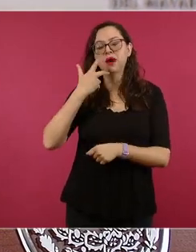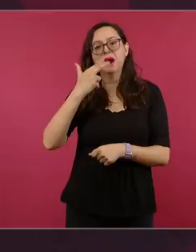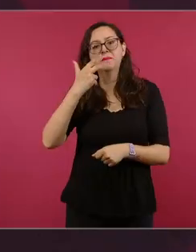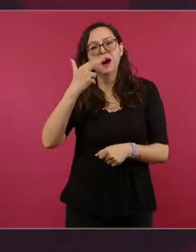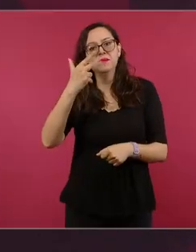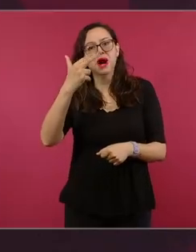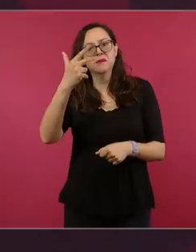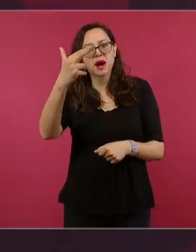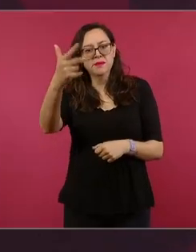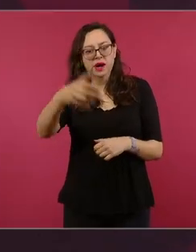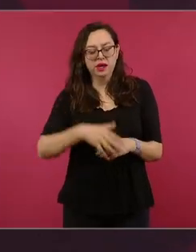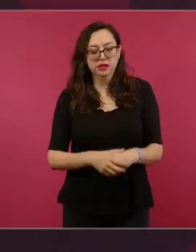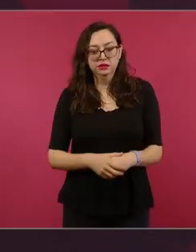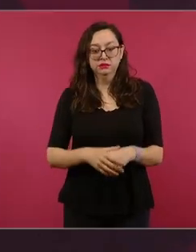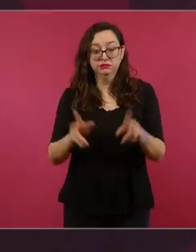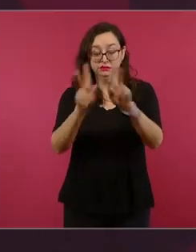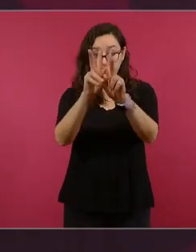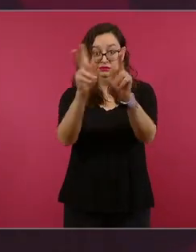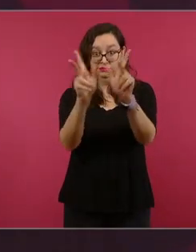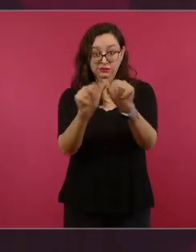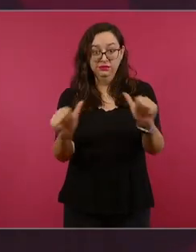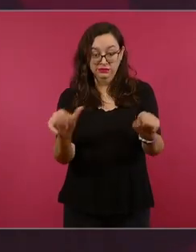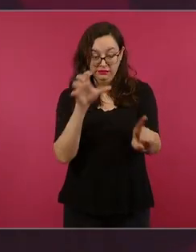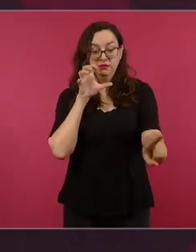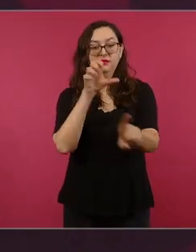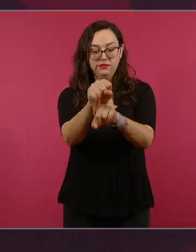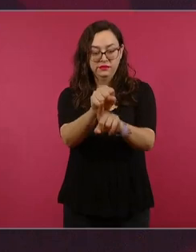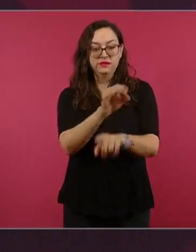Porque la paz es fruto de la justicia.